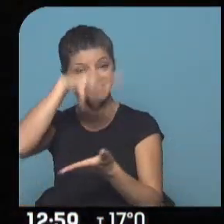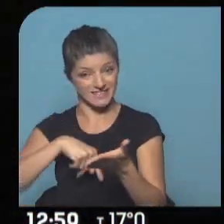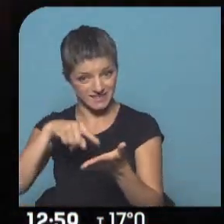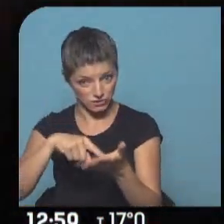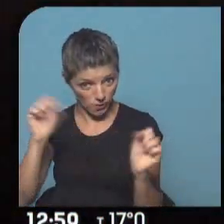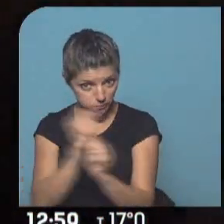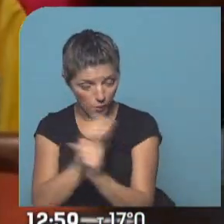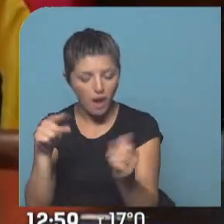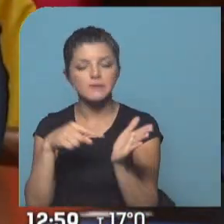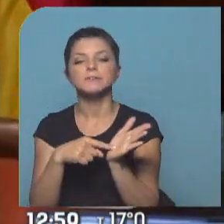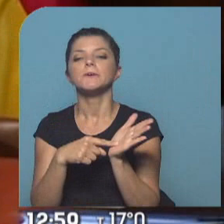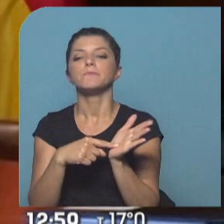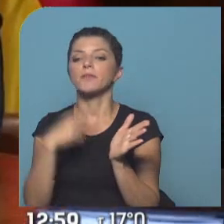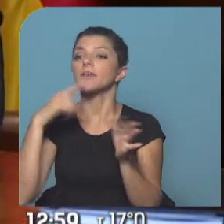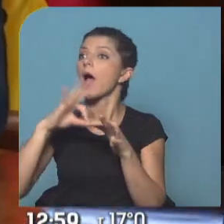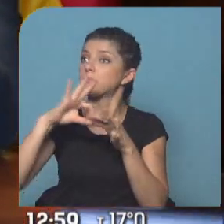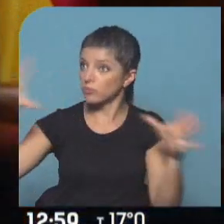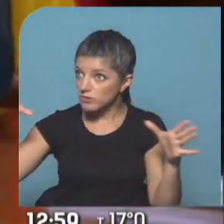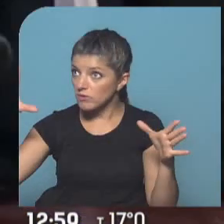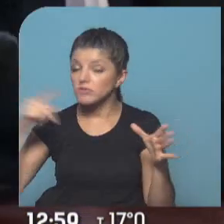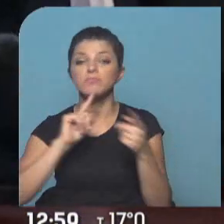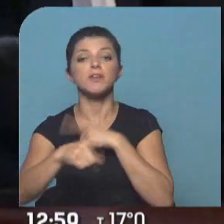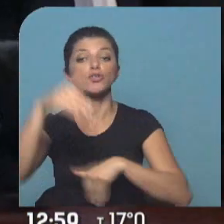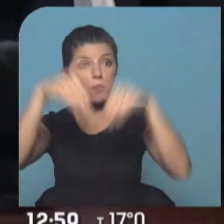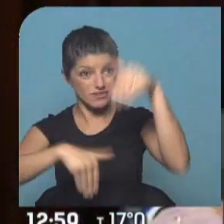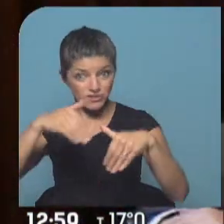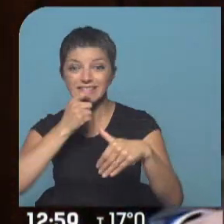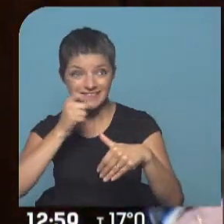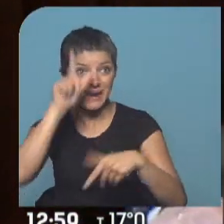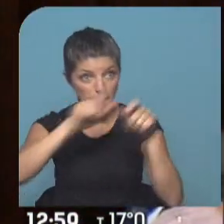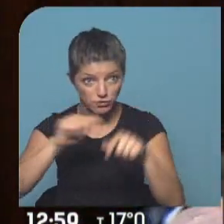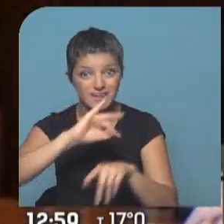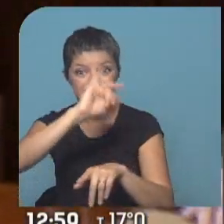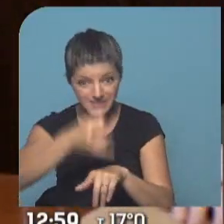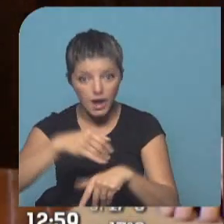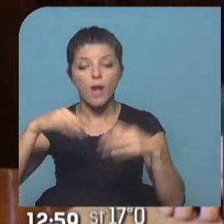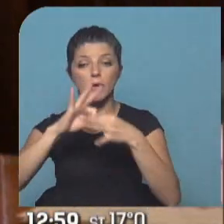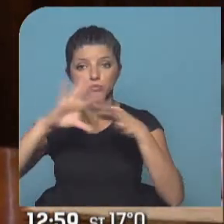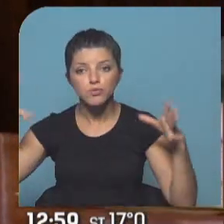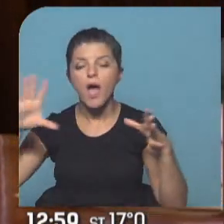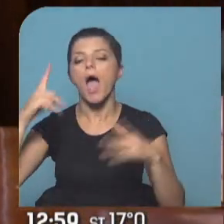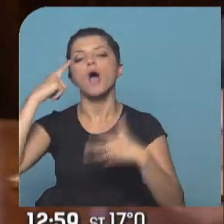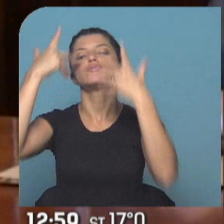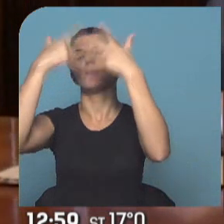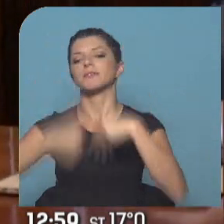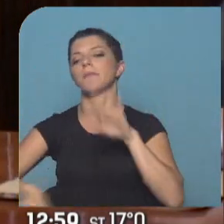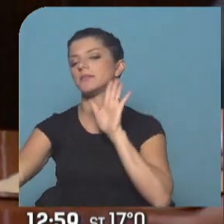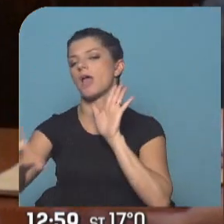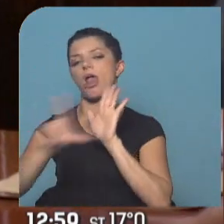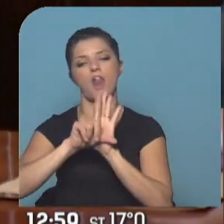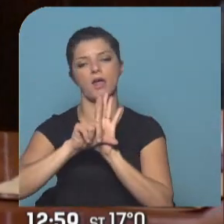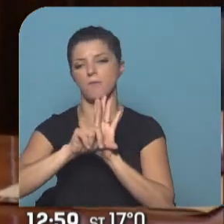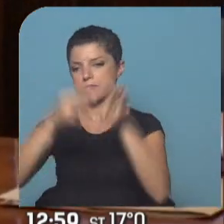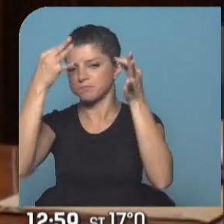que la opción independentista es vinculante y que de triunfar en las urnas, los diputados catalanes deberán proclamarla de inmediato,